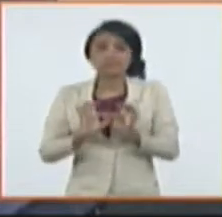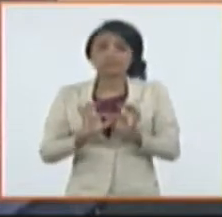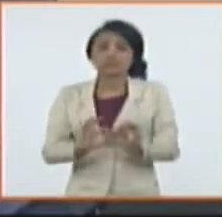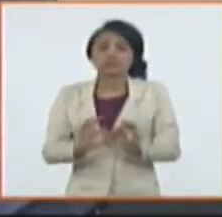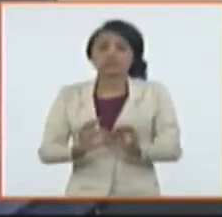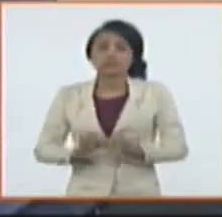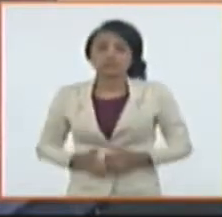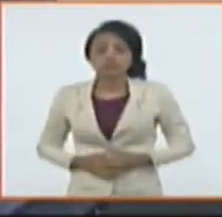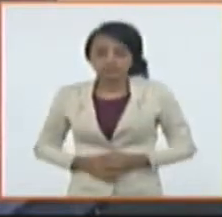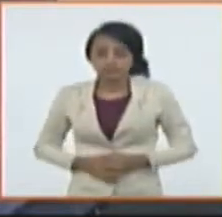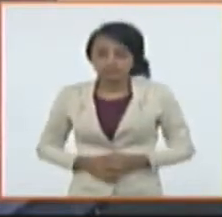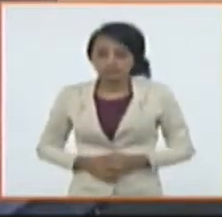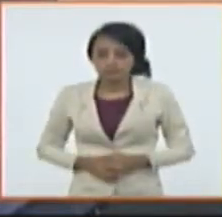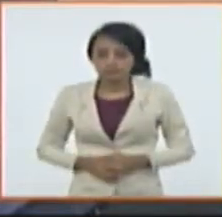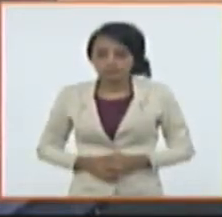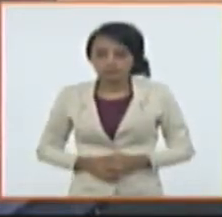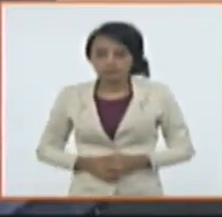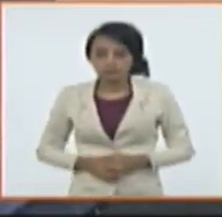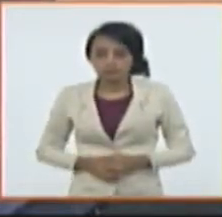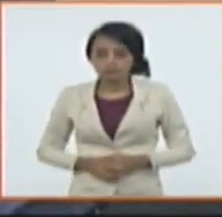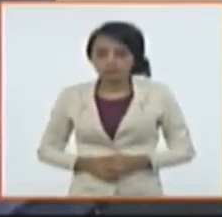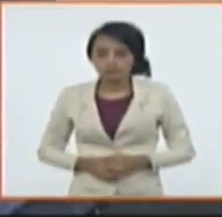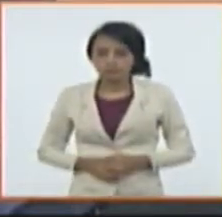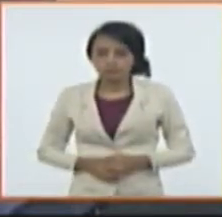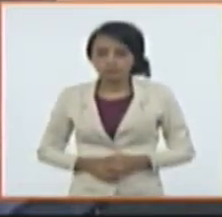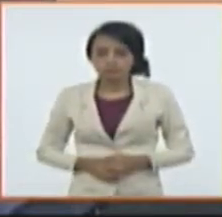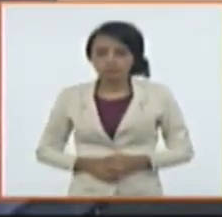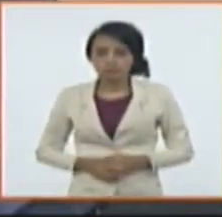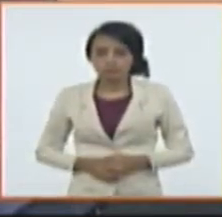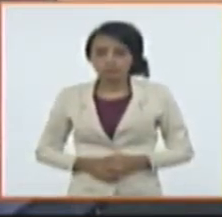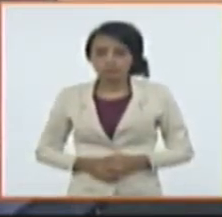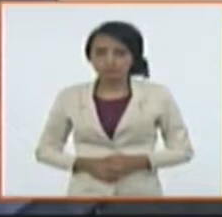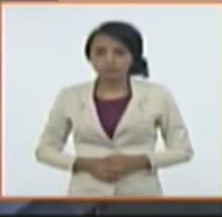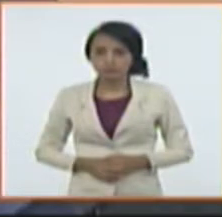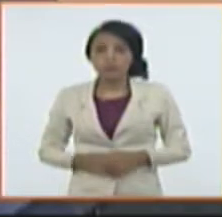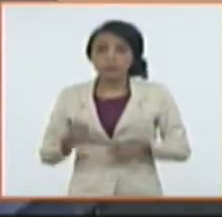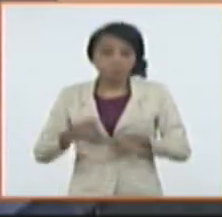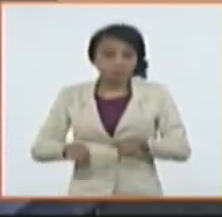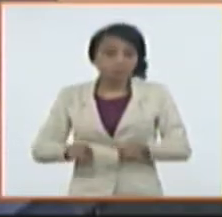presentado. Pero bueno, la pandemia, tenemos experiencia de cómo enfrentarla.